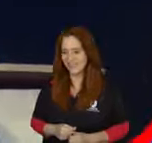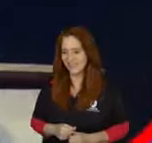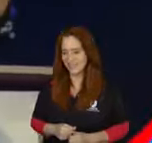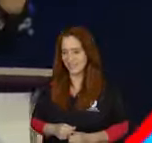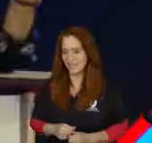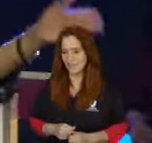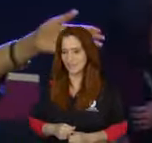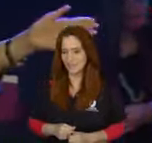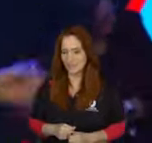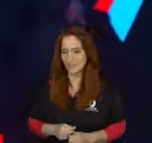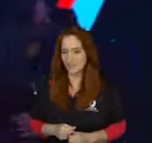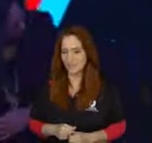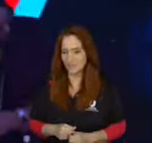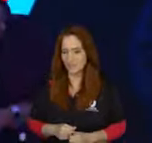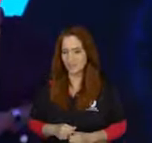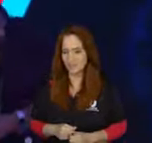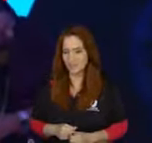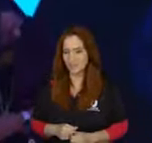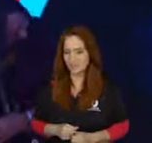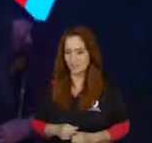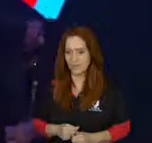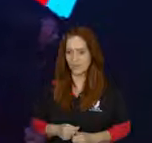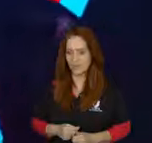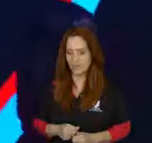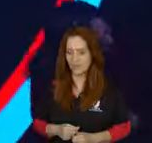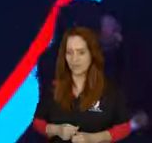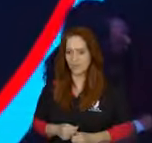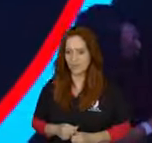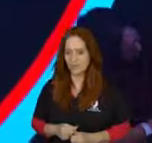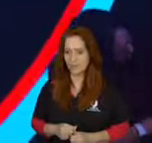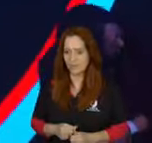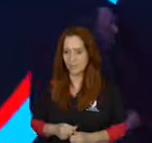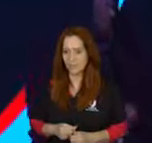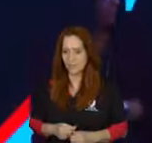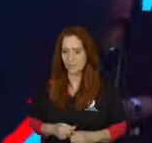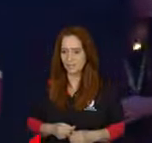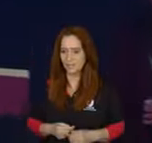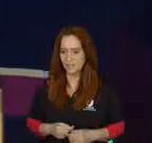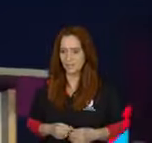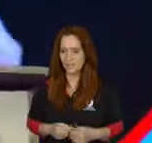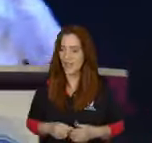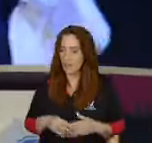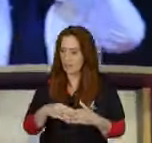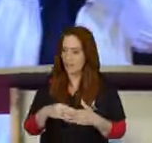tremendos. Felicito a todos los hermanos. Bueno, a lo mejor sale con los ojos azules. ¿Quién dice?